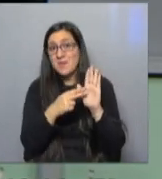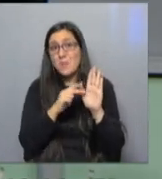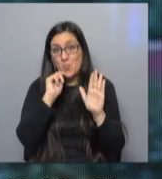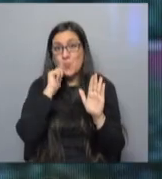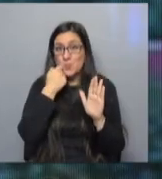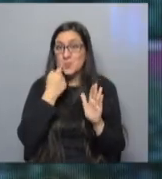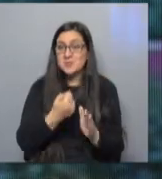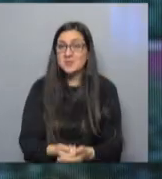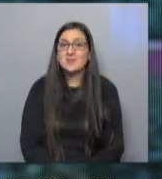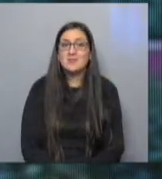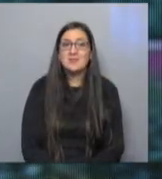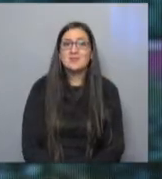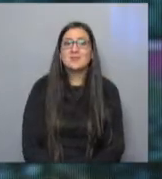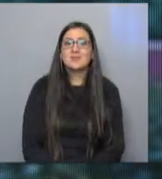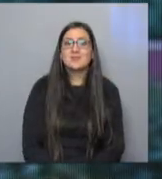linda